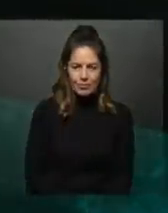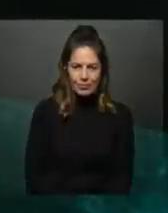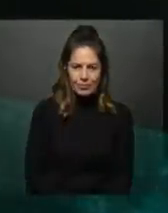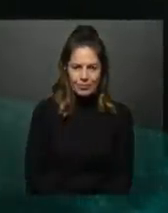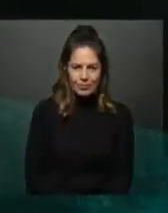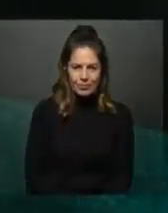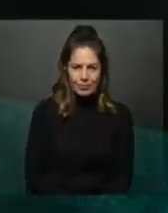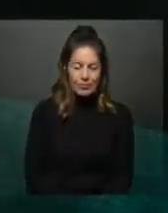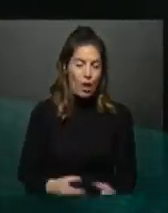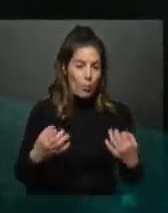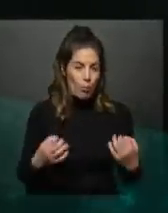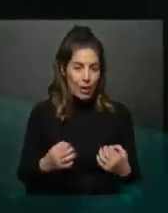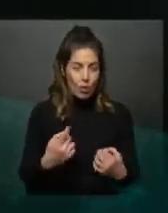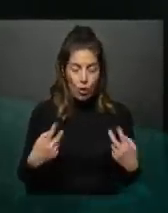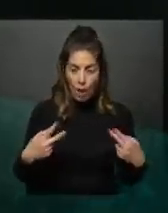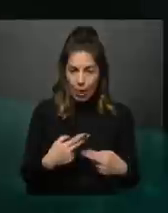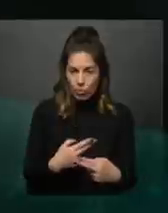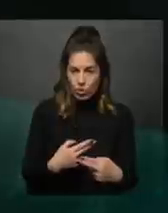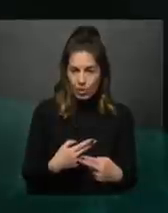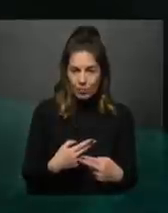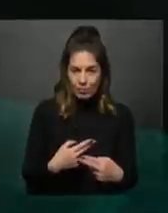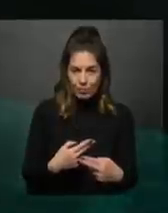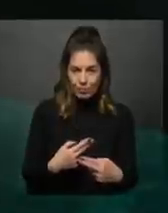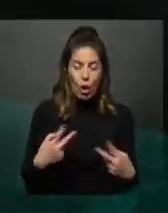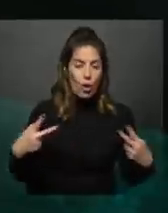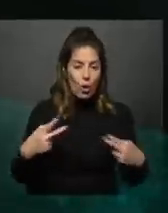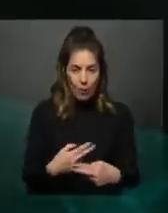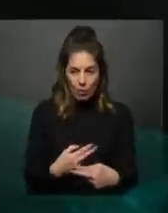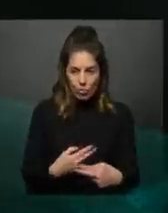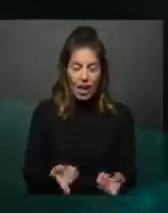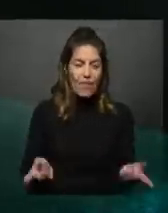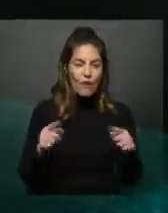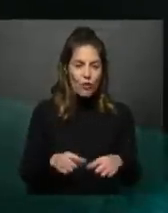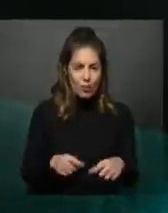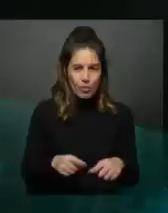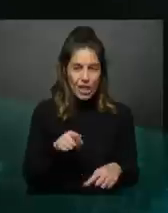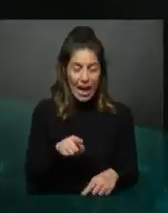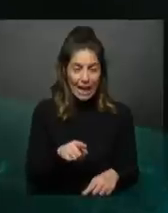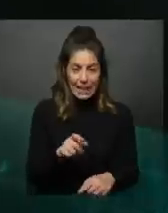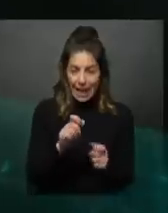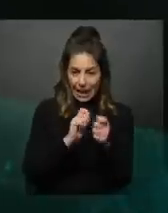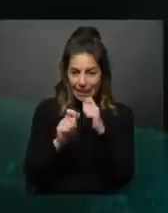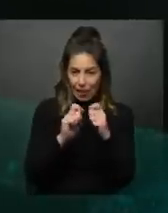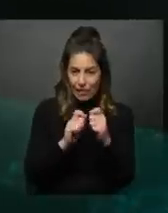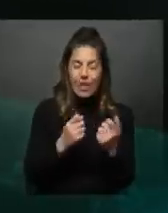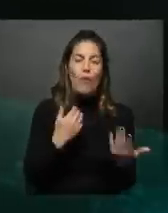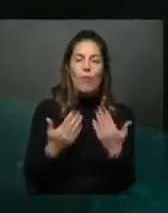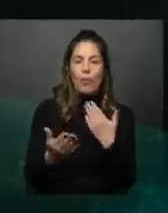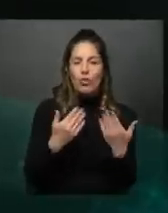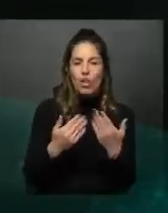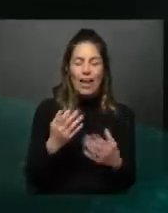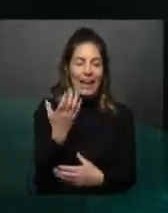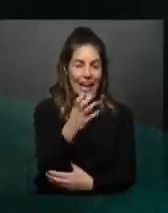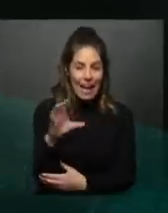muy bien hacemos una pausa bien Vamos a hacer una pausa ya venimos a la vuelta en revista central eh vamos a hablar de los